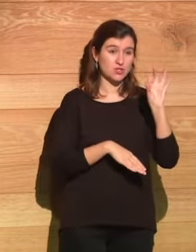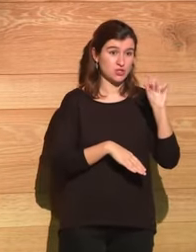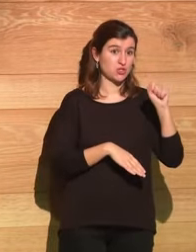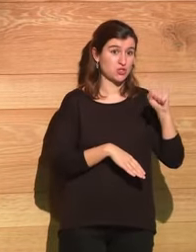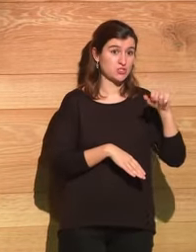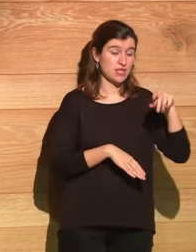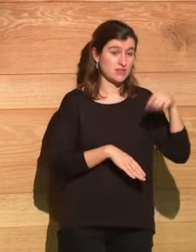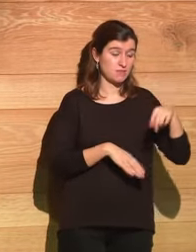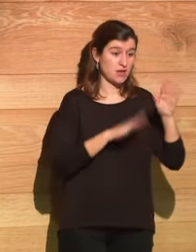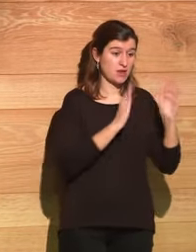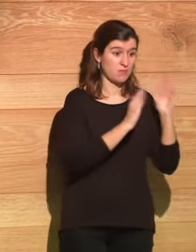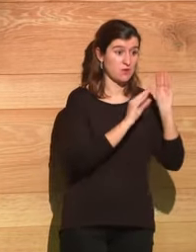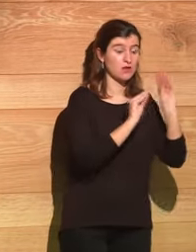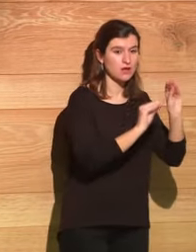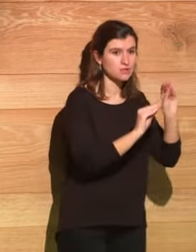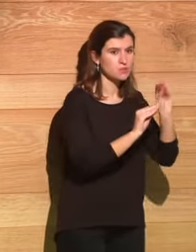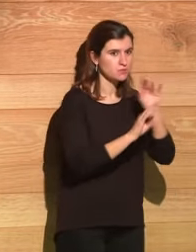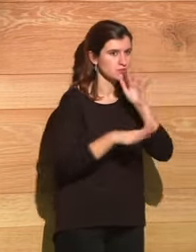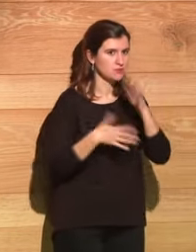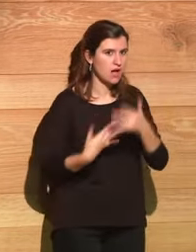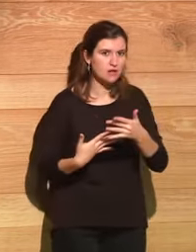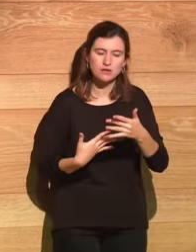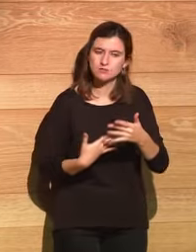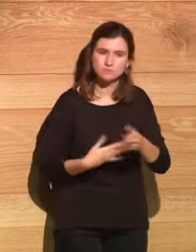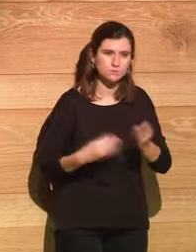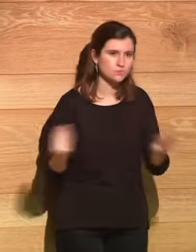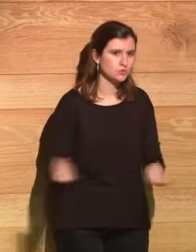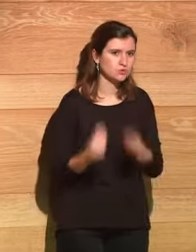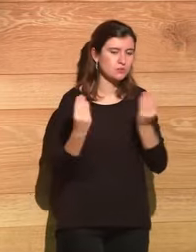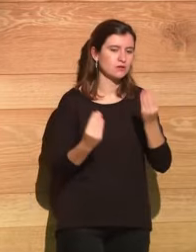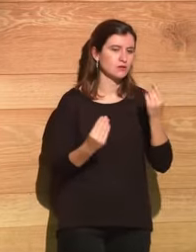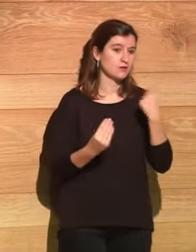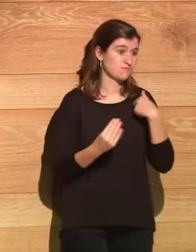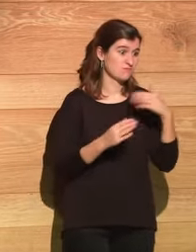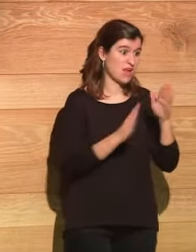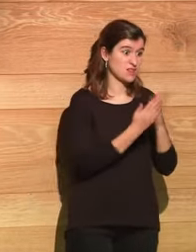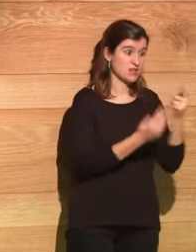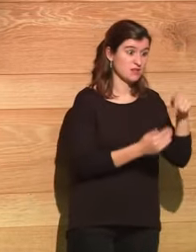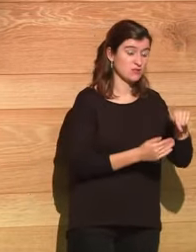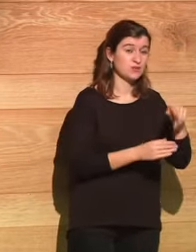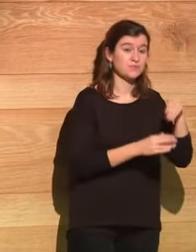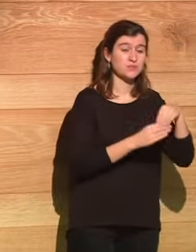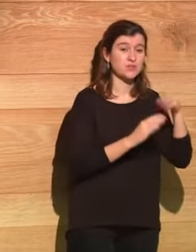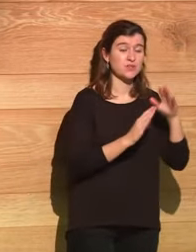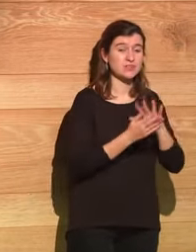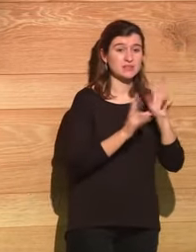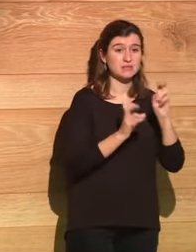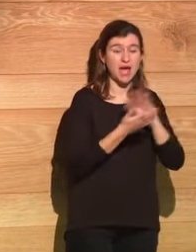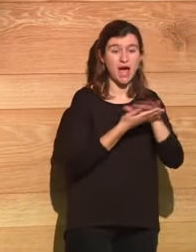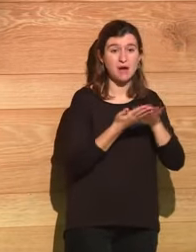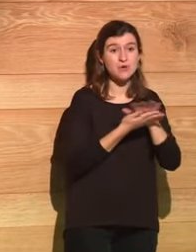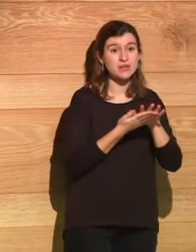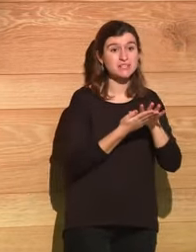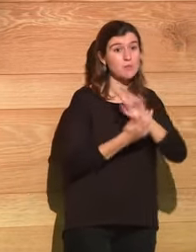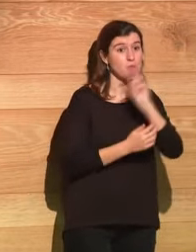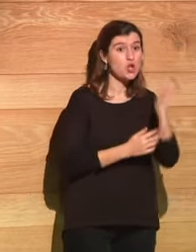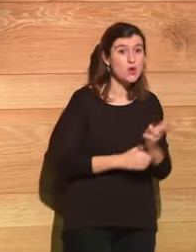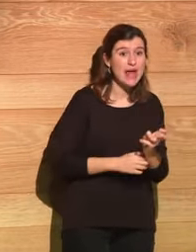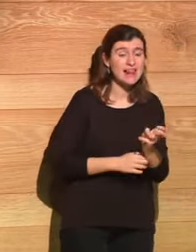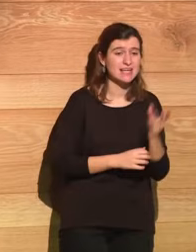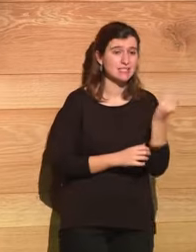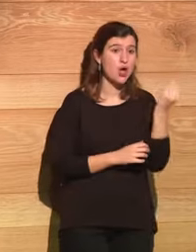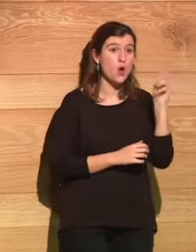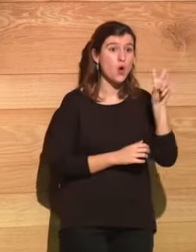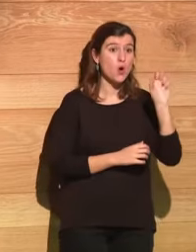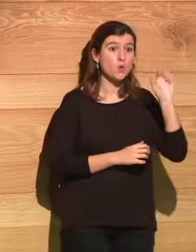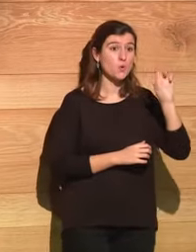escribió este libro, donde no se habla de amores plurales, donde no se habla de lo queer, donde incluso hay algunos